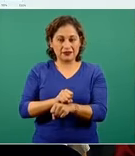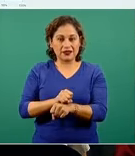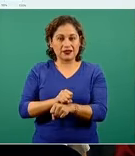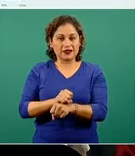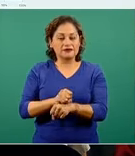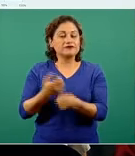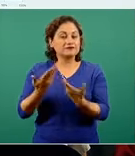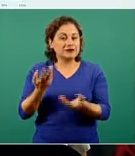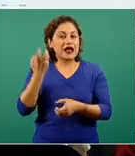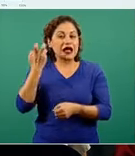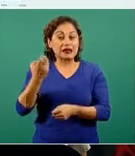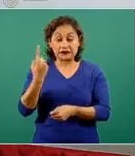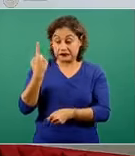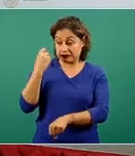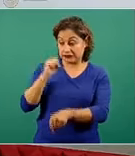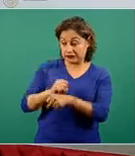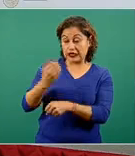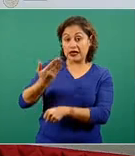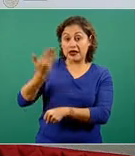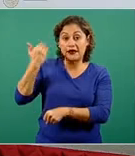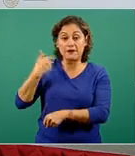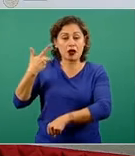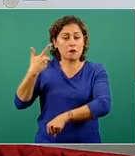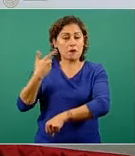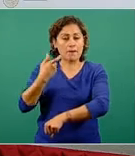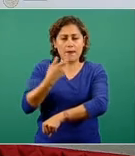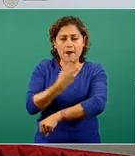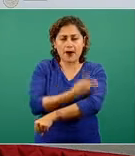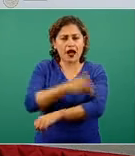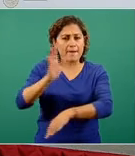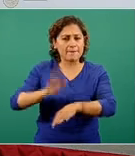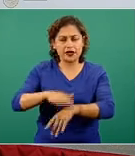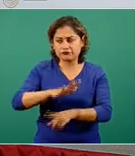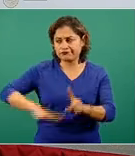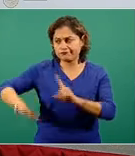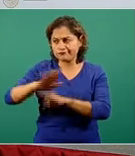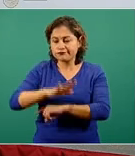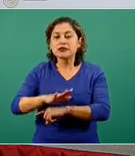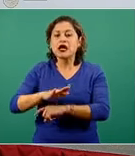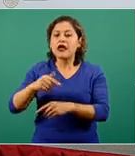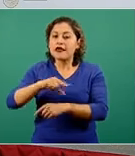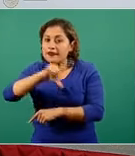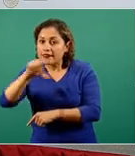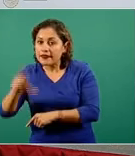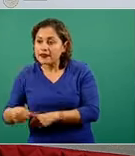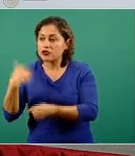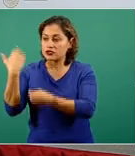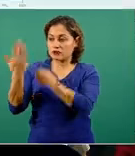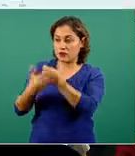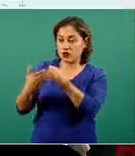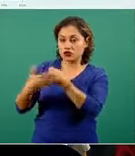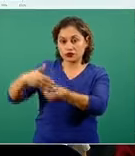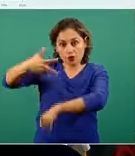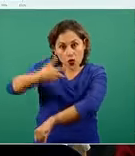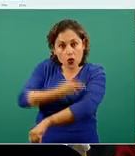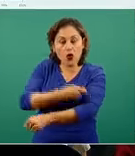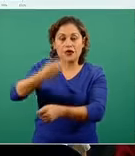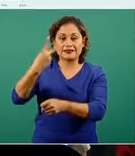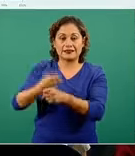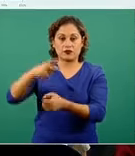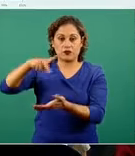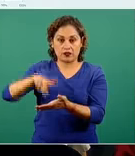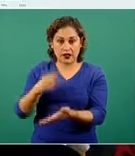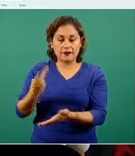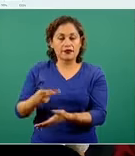la mayor cantidad de dosis o de primeras dosis en el país, y eso lo empezaremos a ver aproximadamente en la primera semana